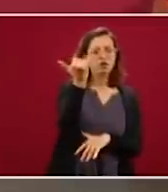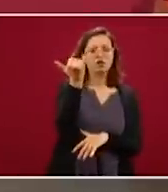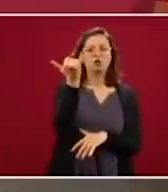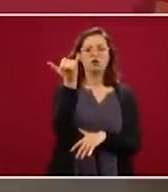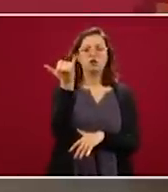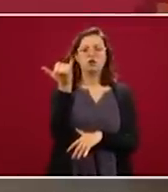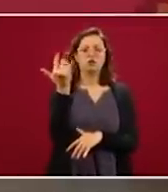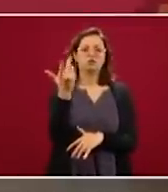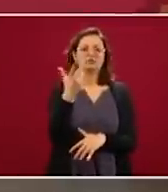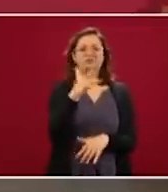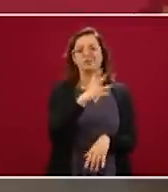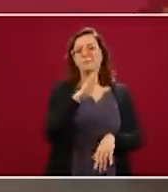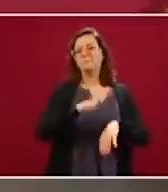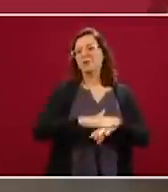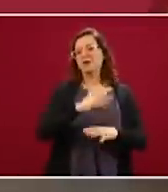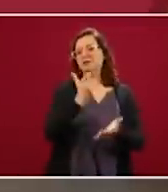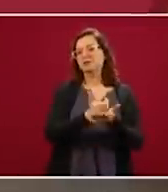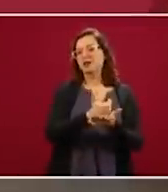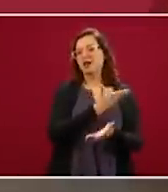inflados,